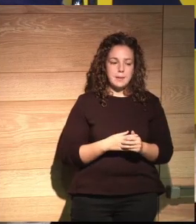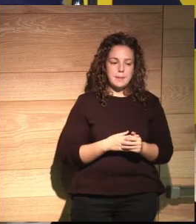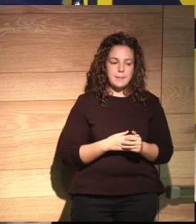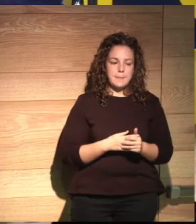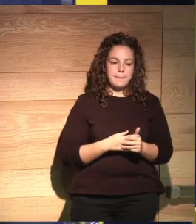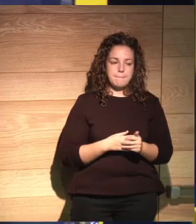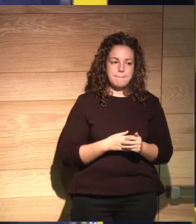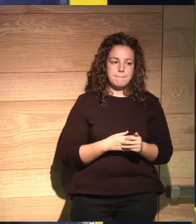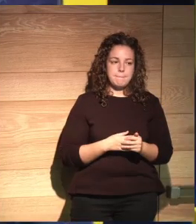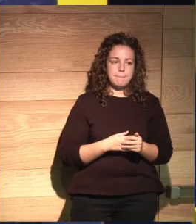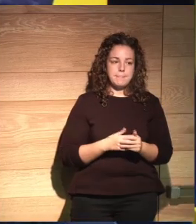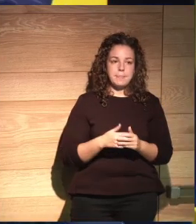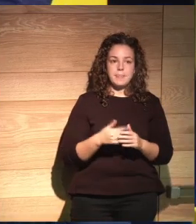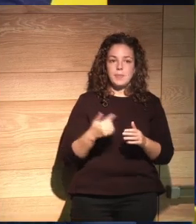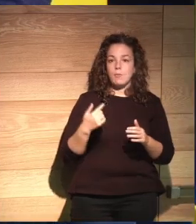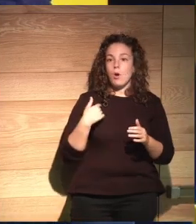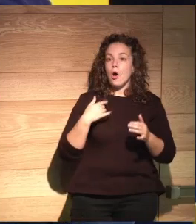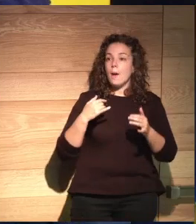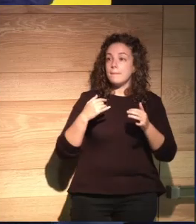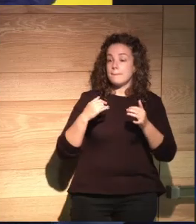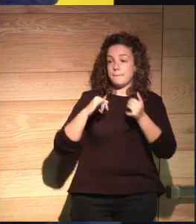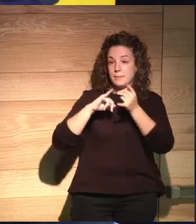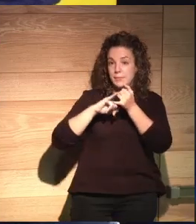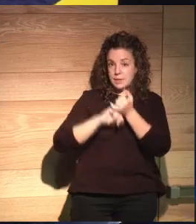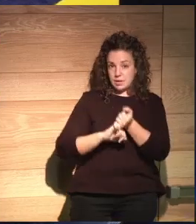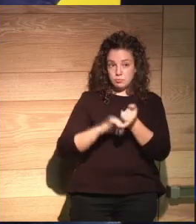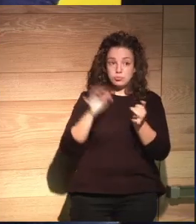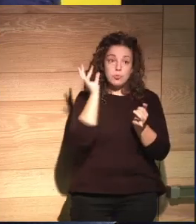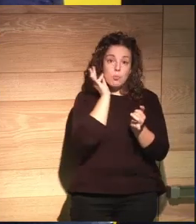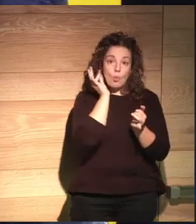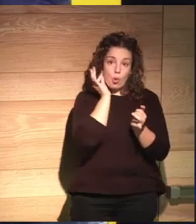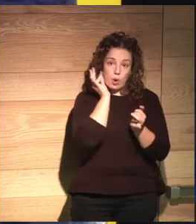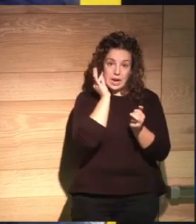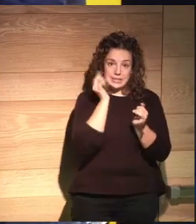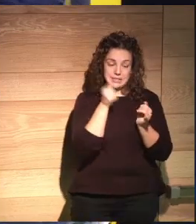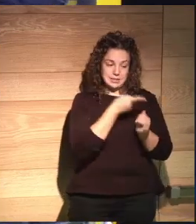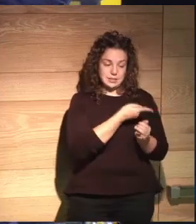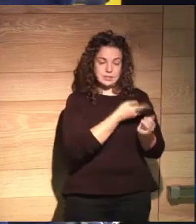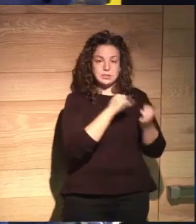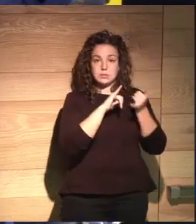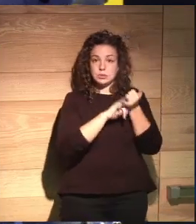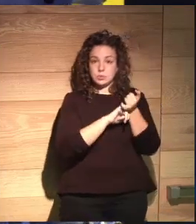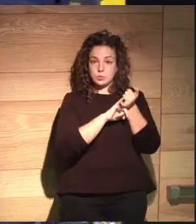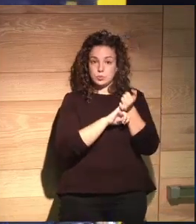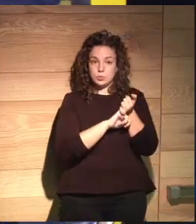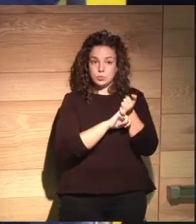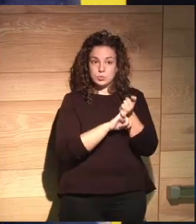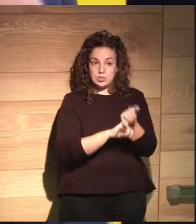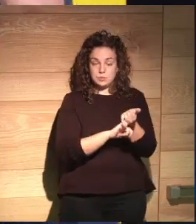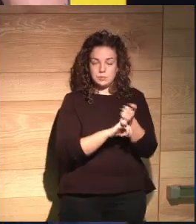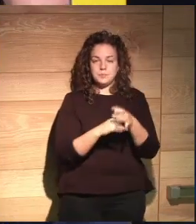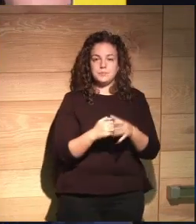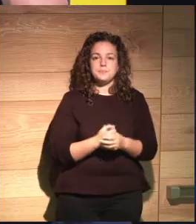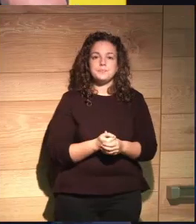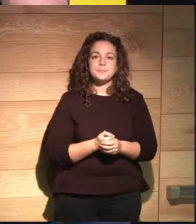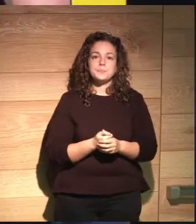mi esposo el esposo de dish consulte con tangible compañero esponsorizaciones se dice